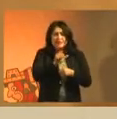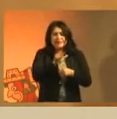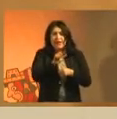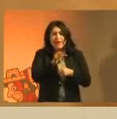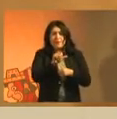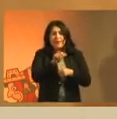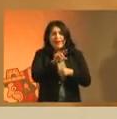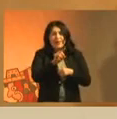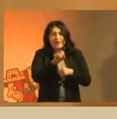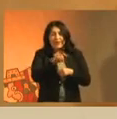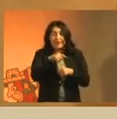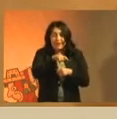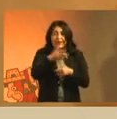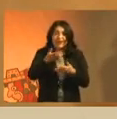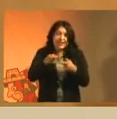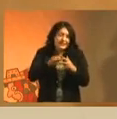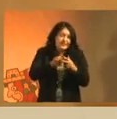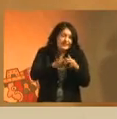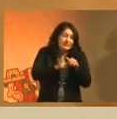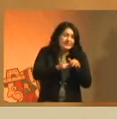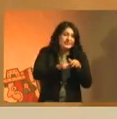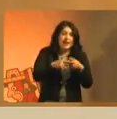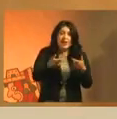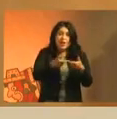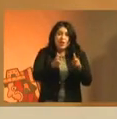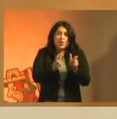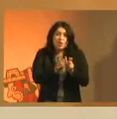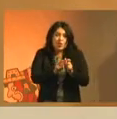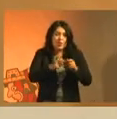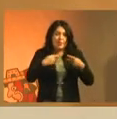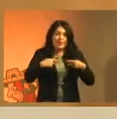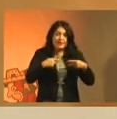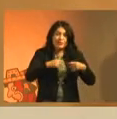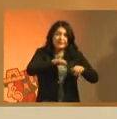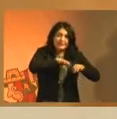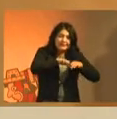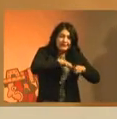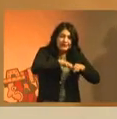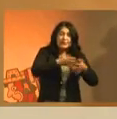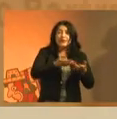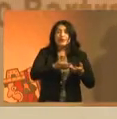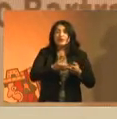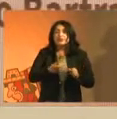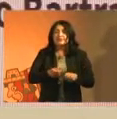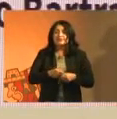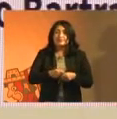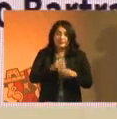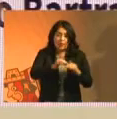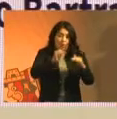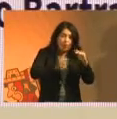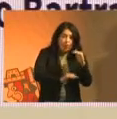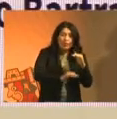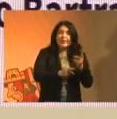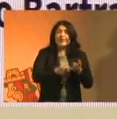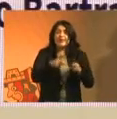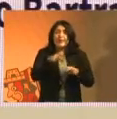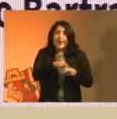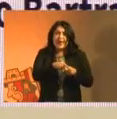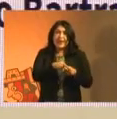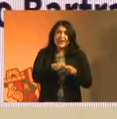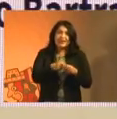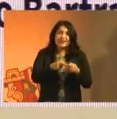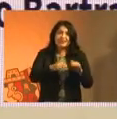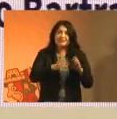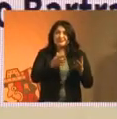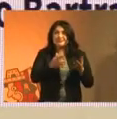partido socialista obrero de yucatán y cuando salvado labrado queda fuera de la jugada